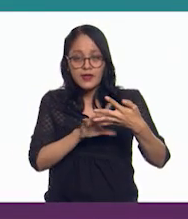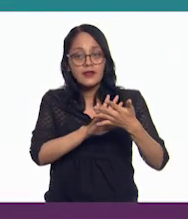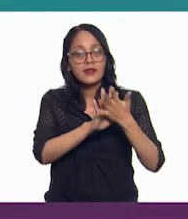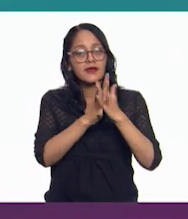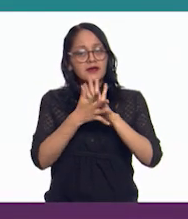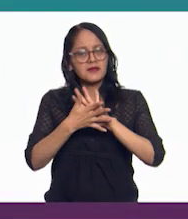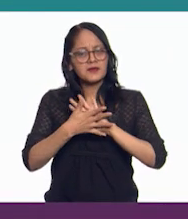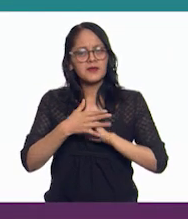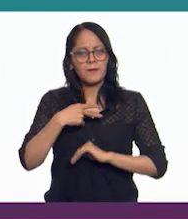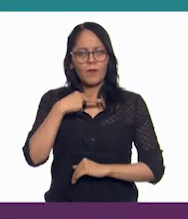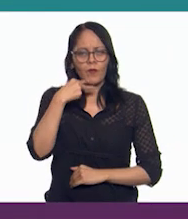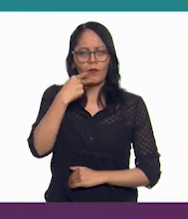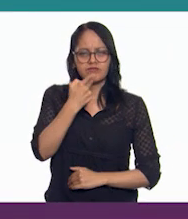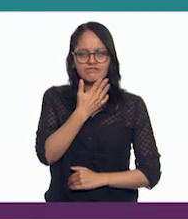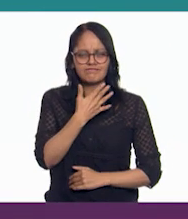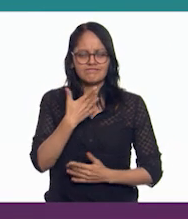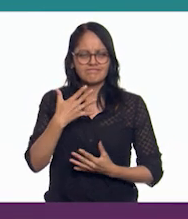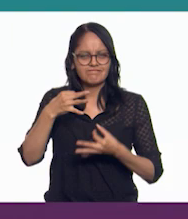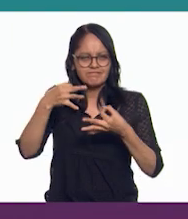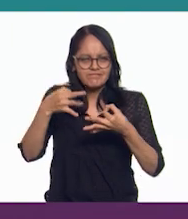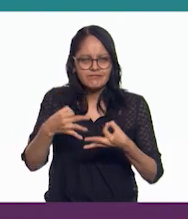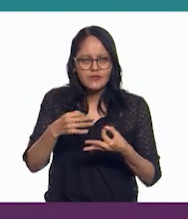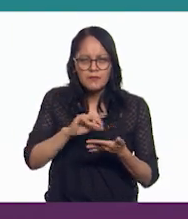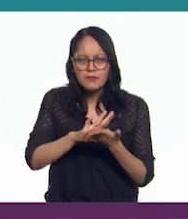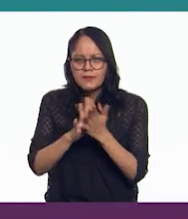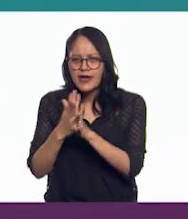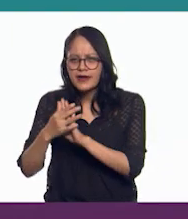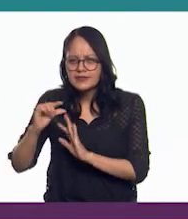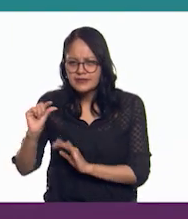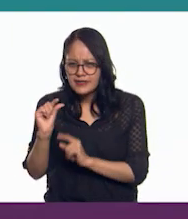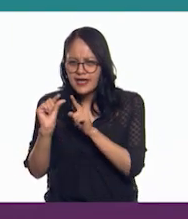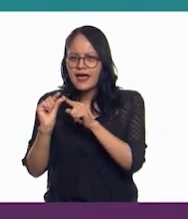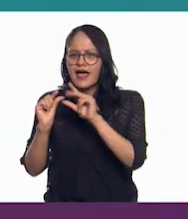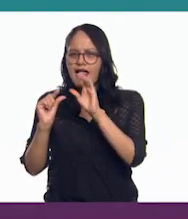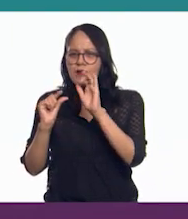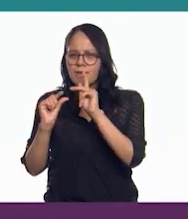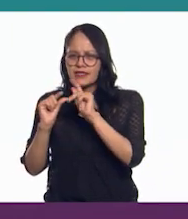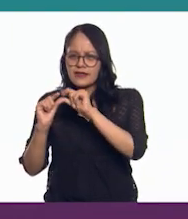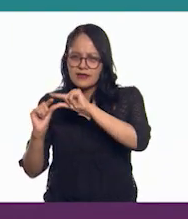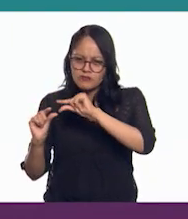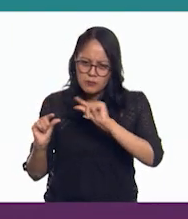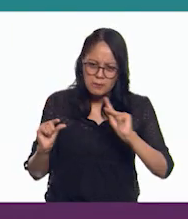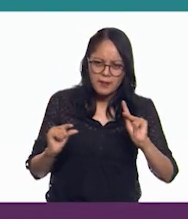y lisa en nuestra boca como una almendra o tierna como un higo.